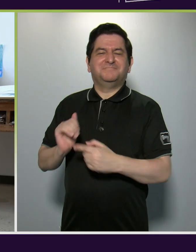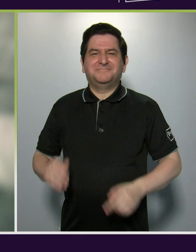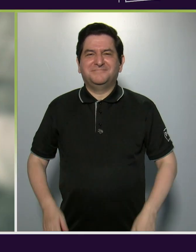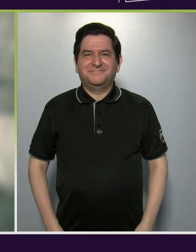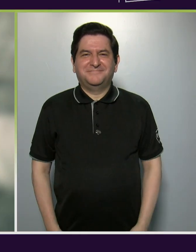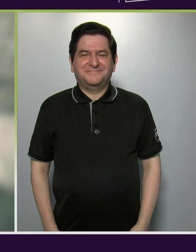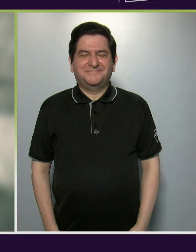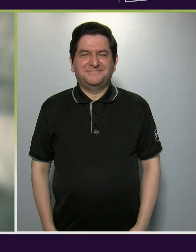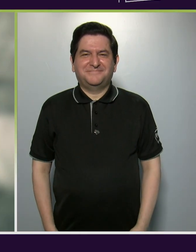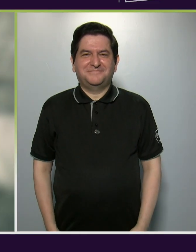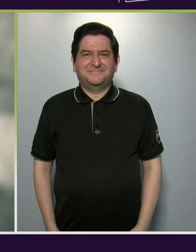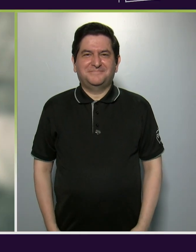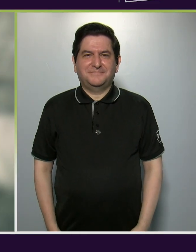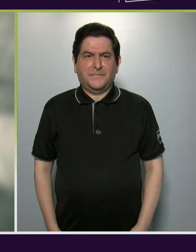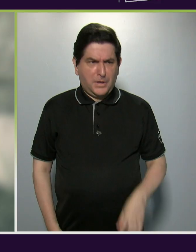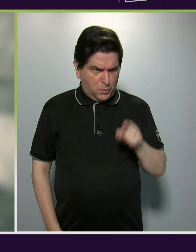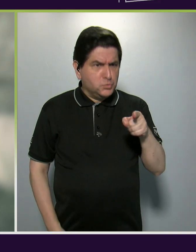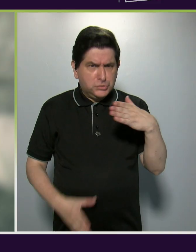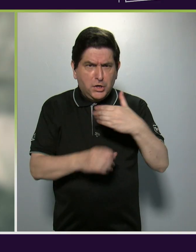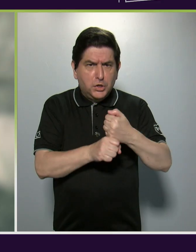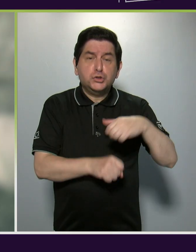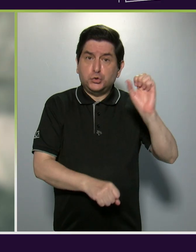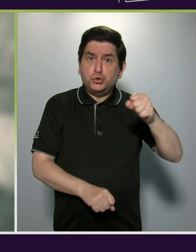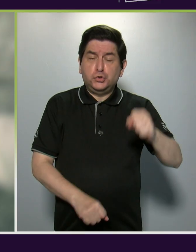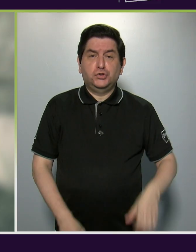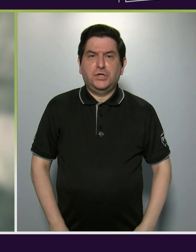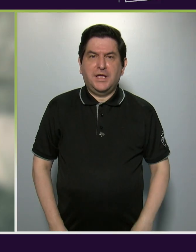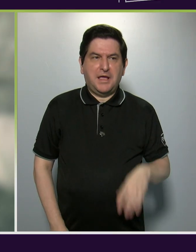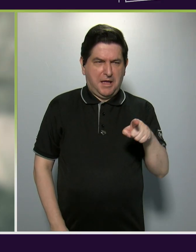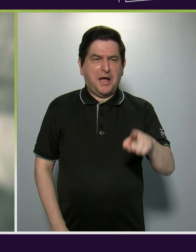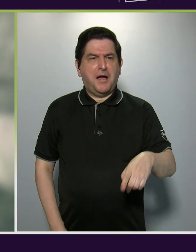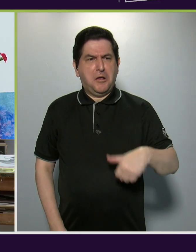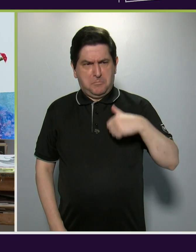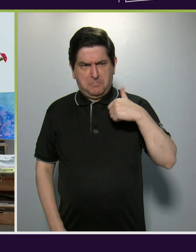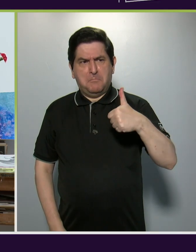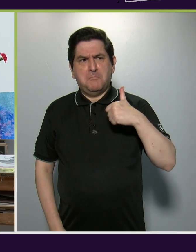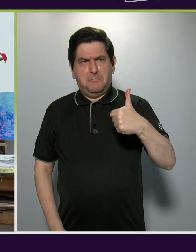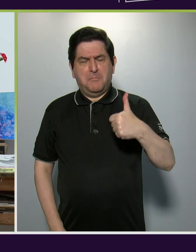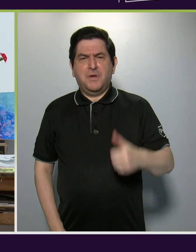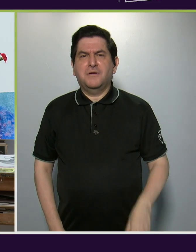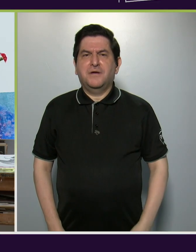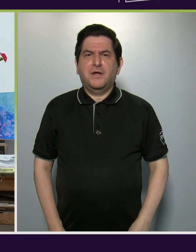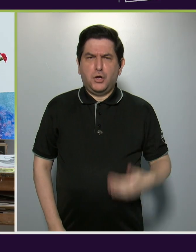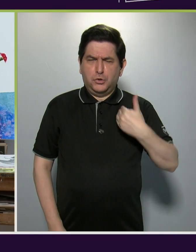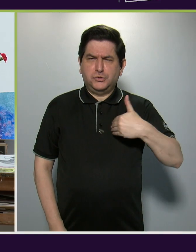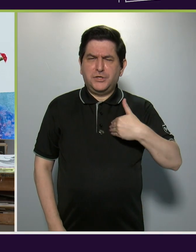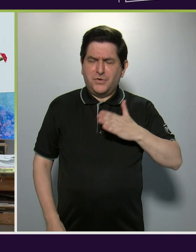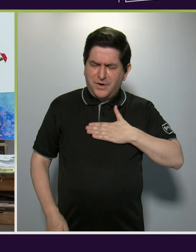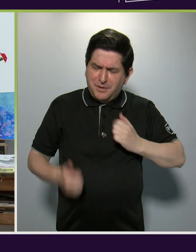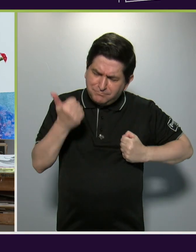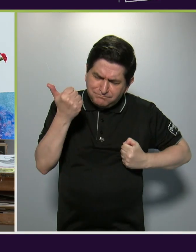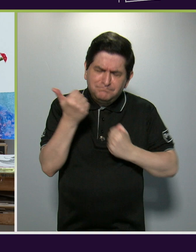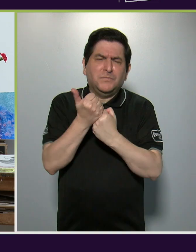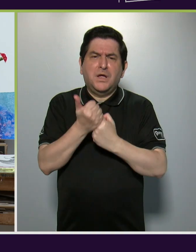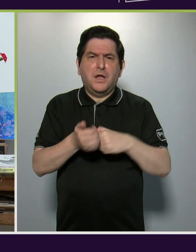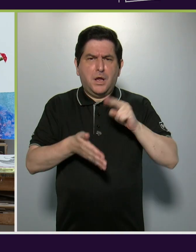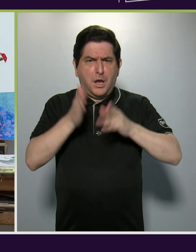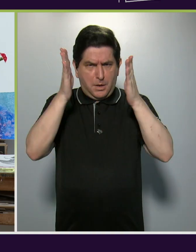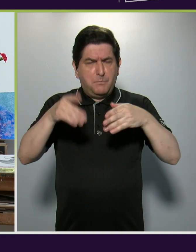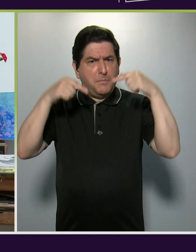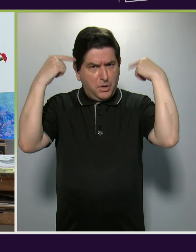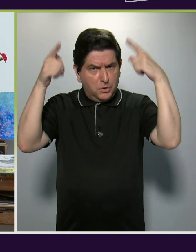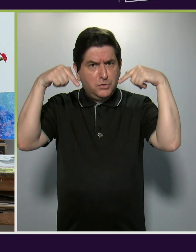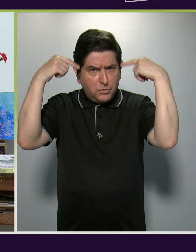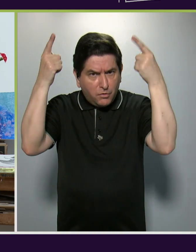ostentándome. Entonces usted sí, entonces de ahí me lo gané para siempre. Siempre fue un señor que me apoyó. Él era un pintor muy